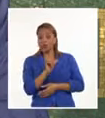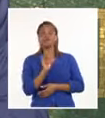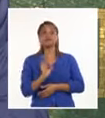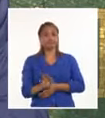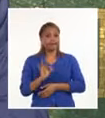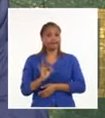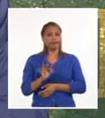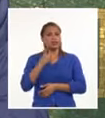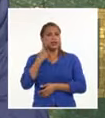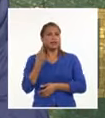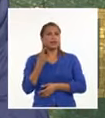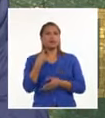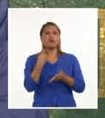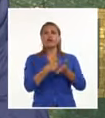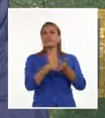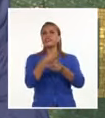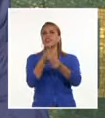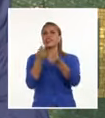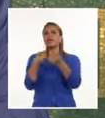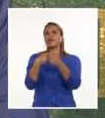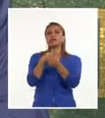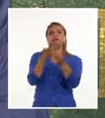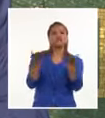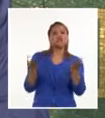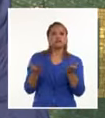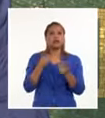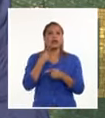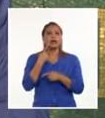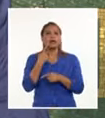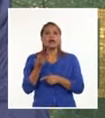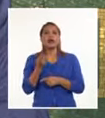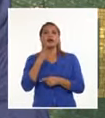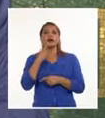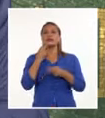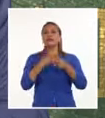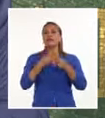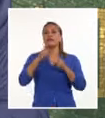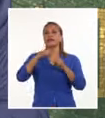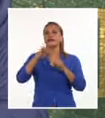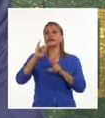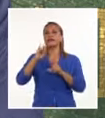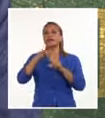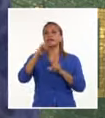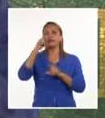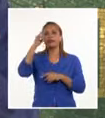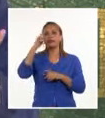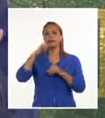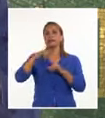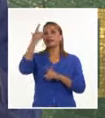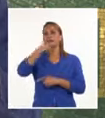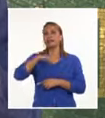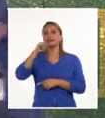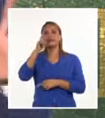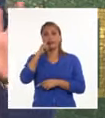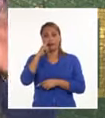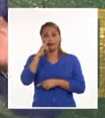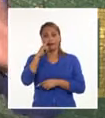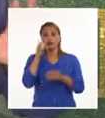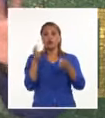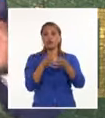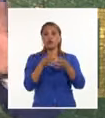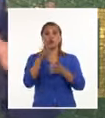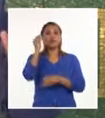¿A dónde va dirigido el dinero? Por ejemplo, a lo que ellos llaman think tanks, ¿no? Tanques de pensamiento. Porque para ellos todos son